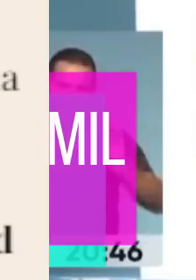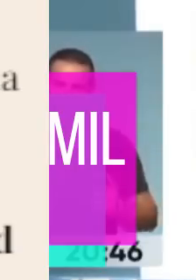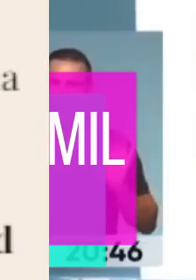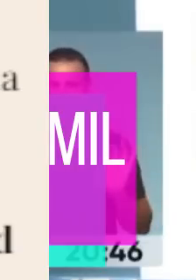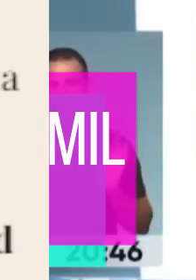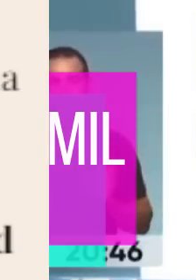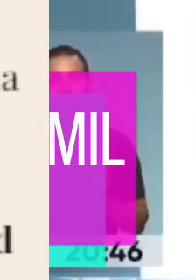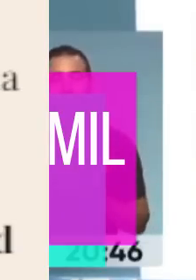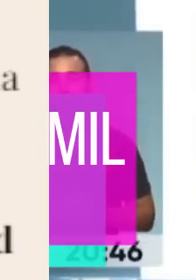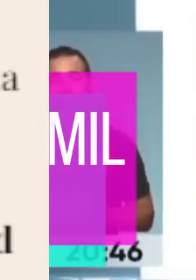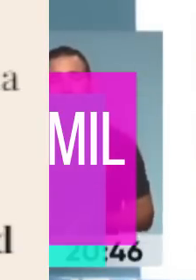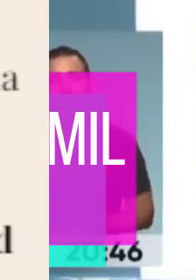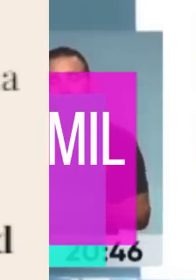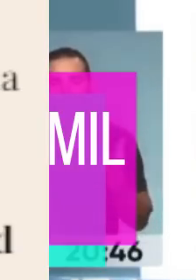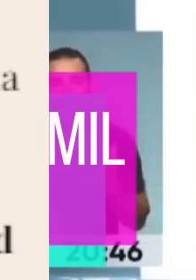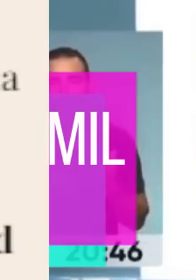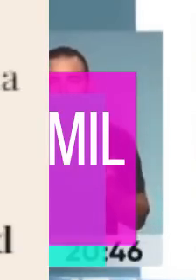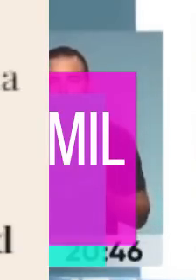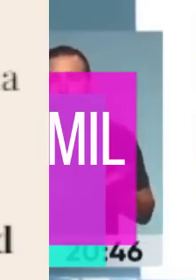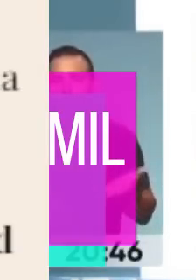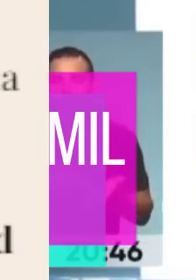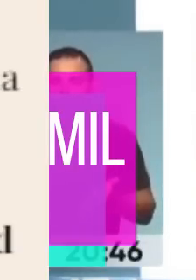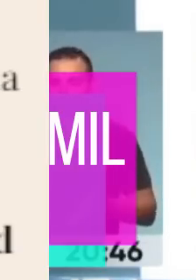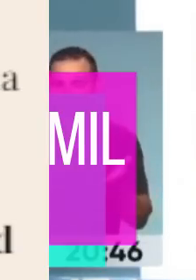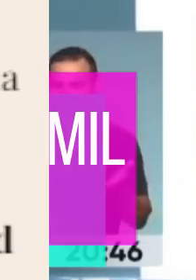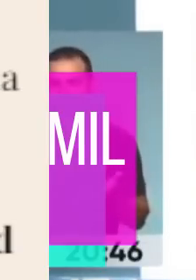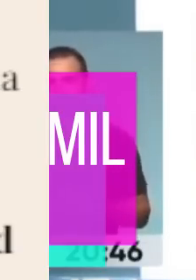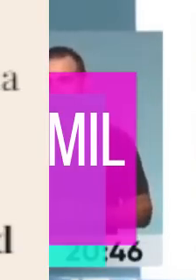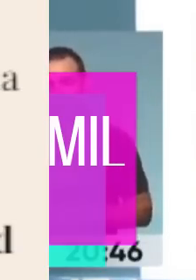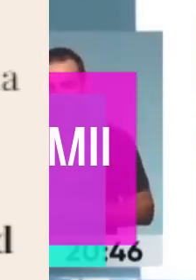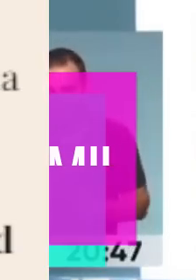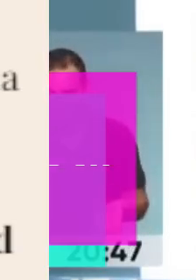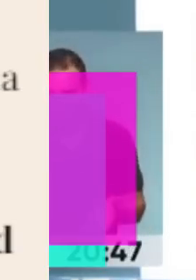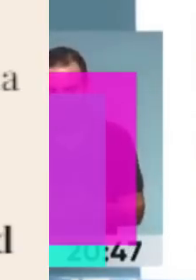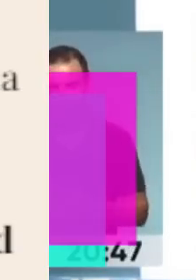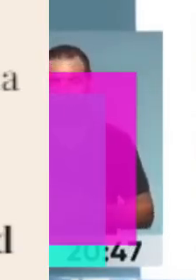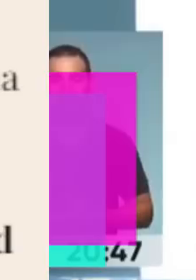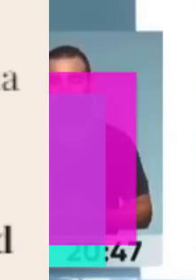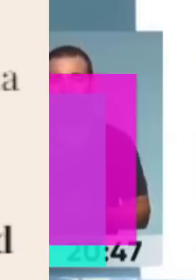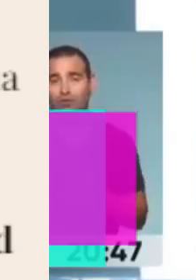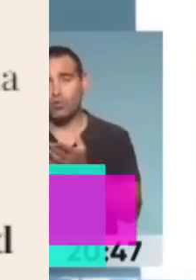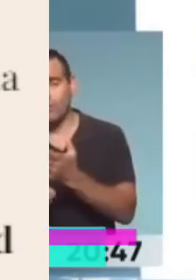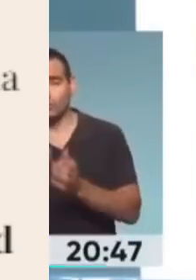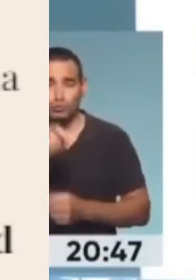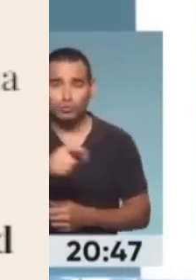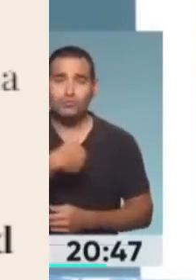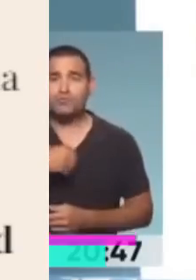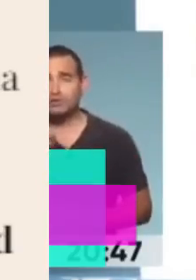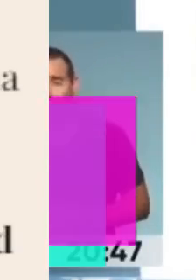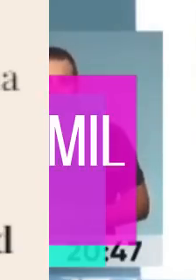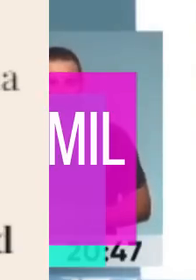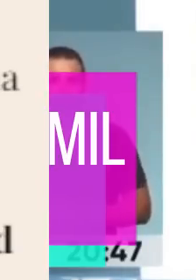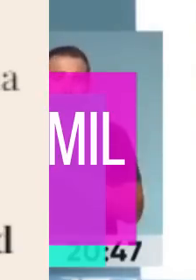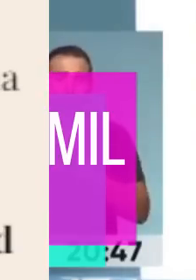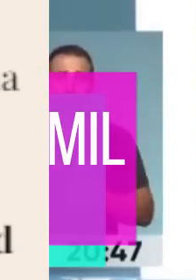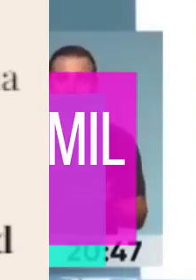que escanear con un celular, ya sea con las cámaras o con la aplicación, el código QR presente en la pantalla. Esto abrirá